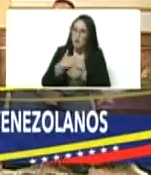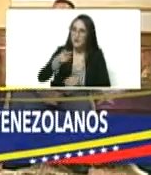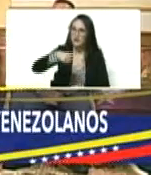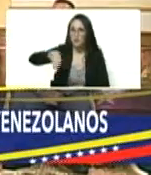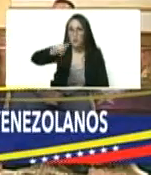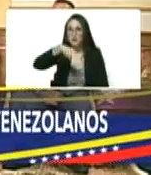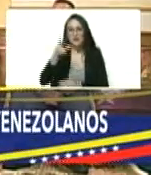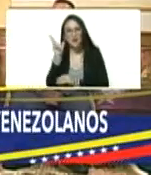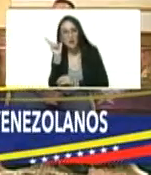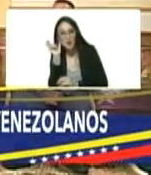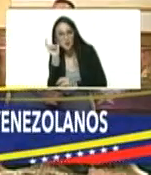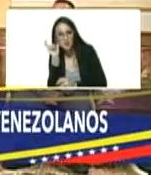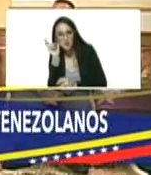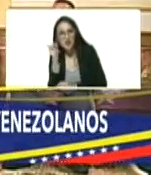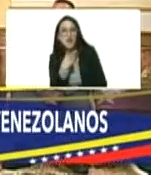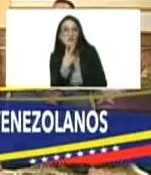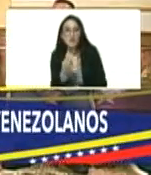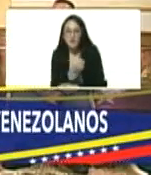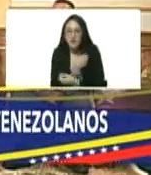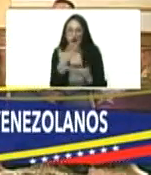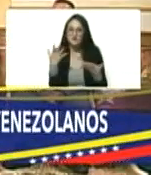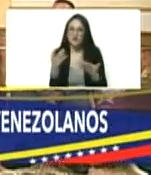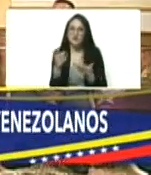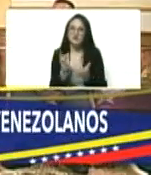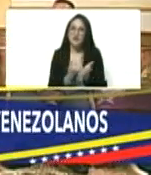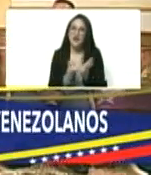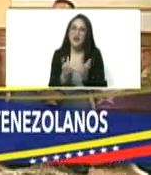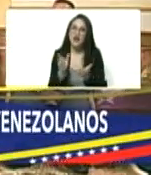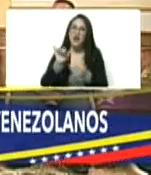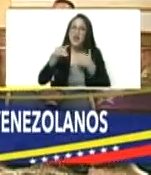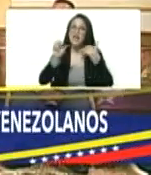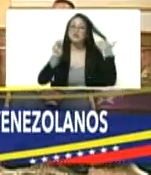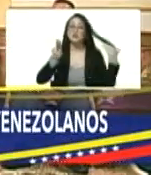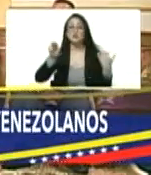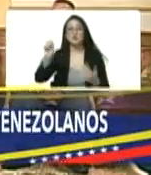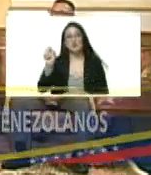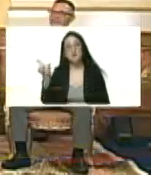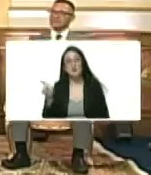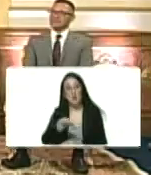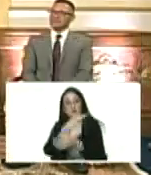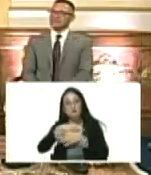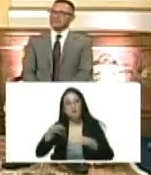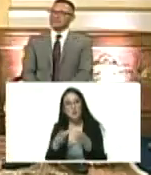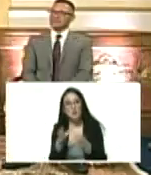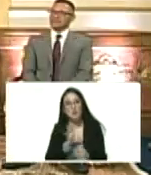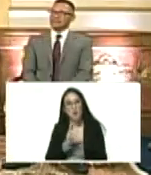a escuchar la voz maravillosa de Jesús Sevillano con el Orfeón Universitario,